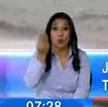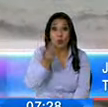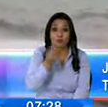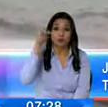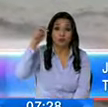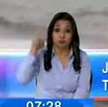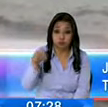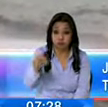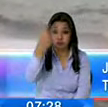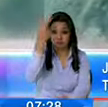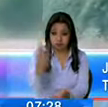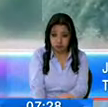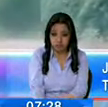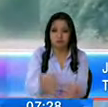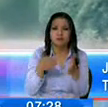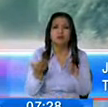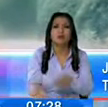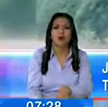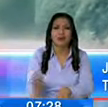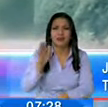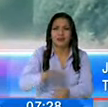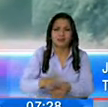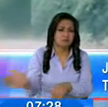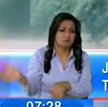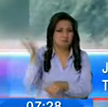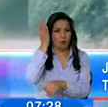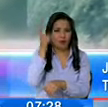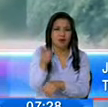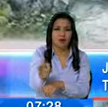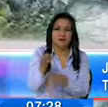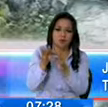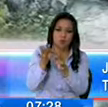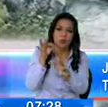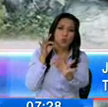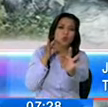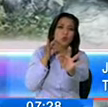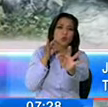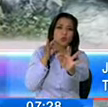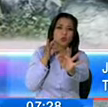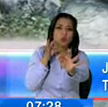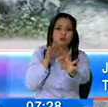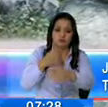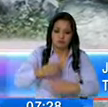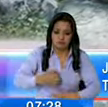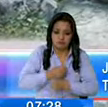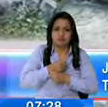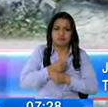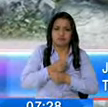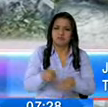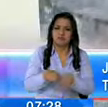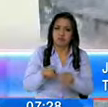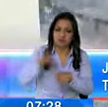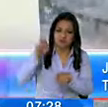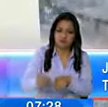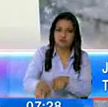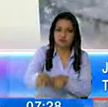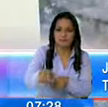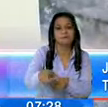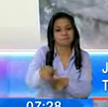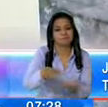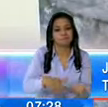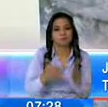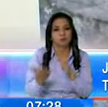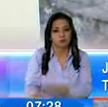le causó la muerte al golpearse mientras usaba una tirolina, un aparato parecido al canopy, se confirmó